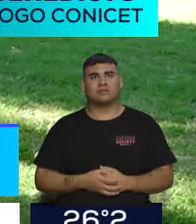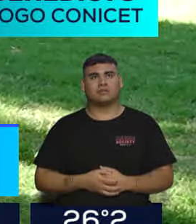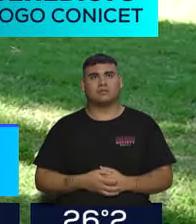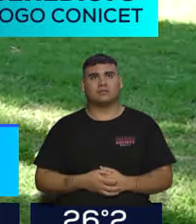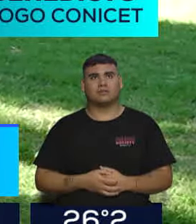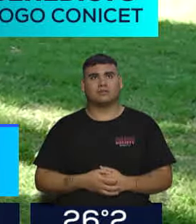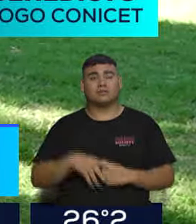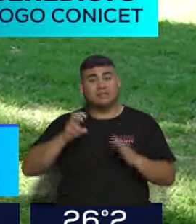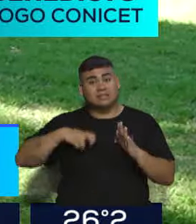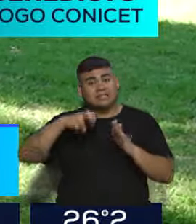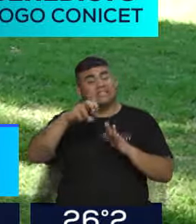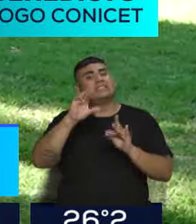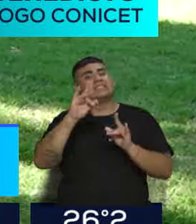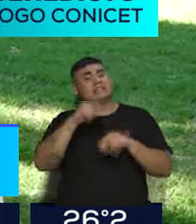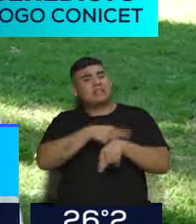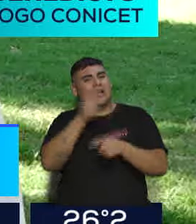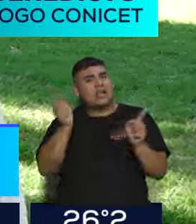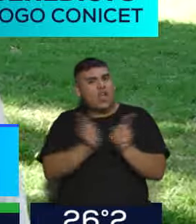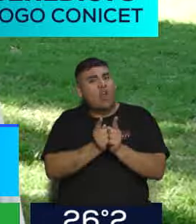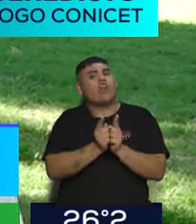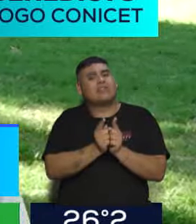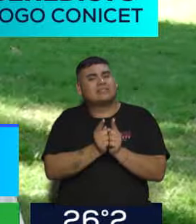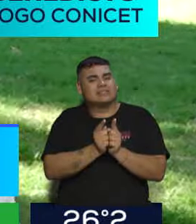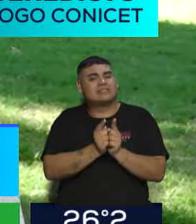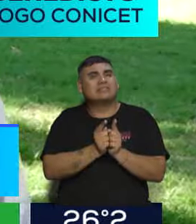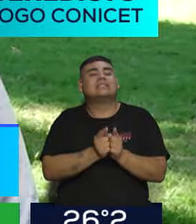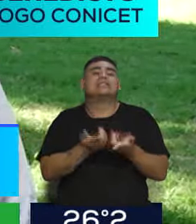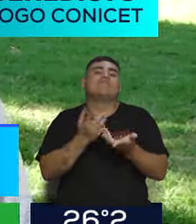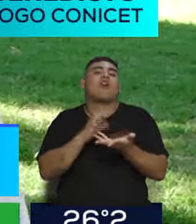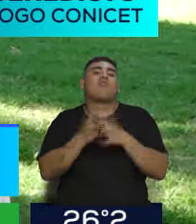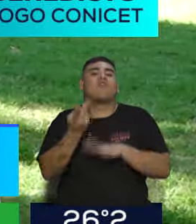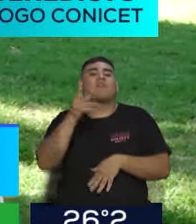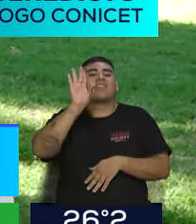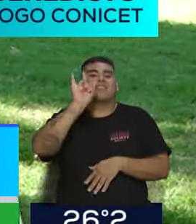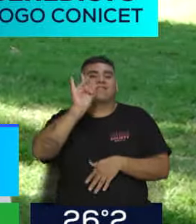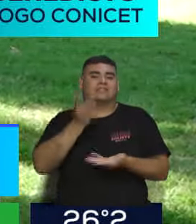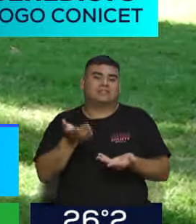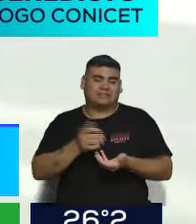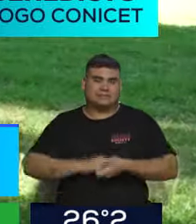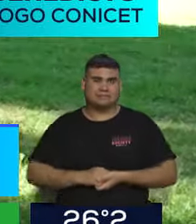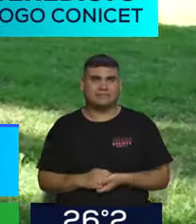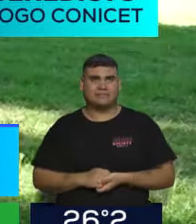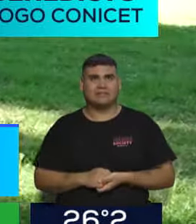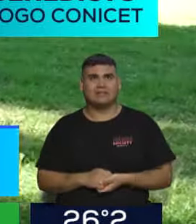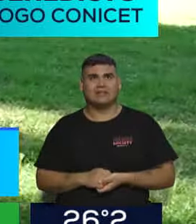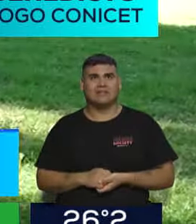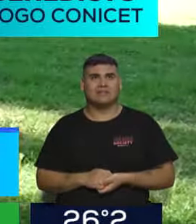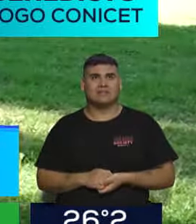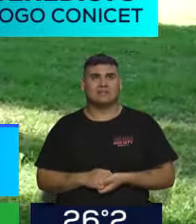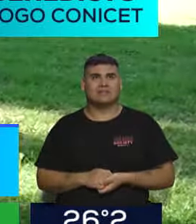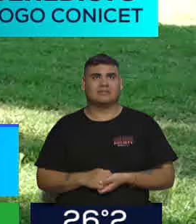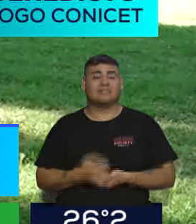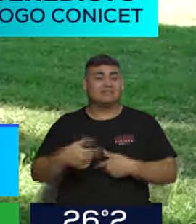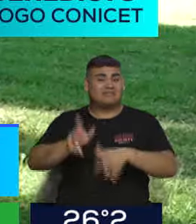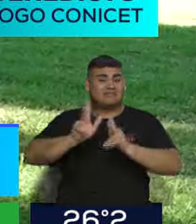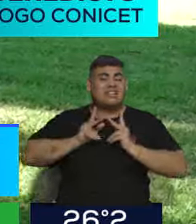aprovechar esas ventanas de tiempo que son muy cortas, entonces se les está dificultando mucho el ascenso. han llegado a reportar